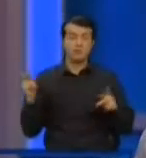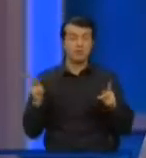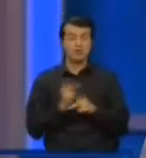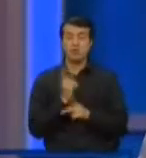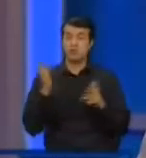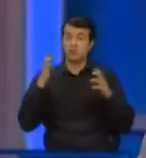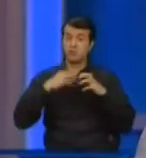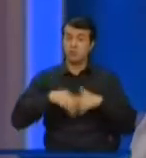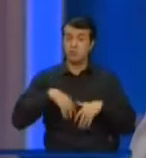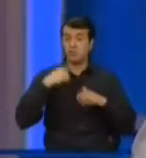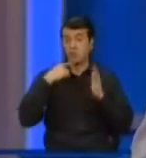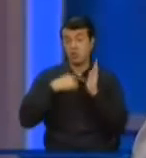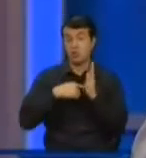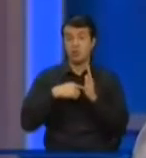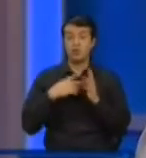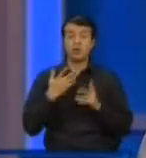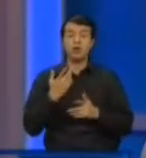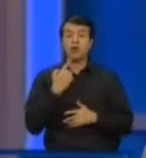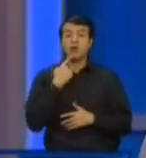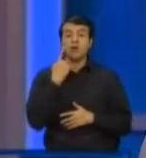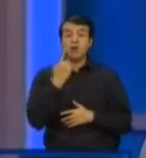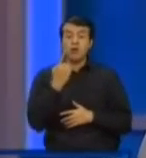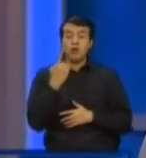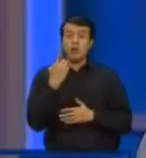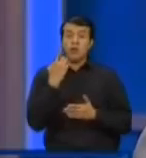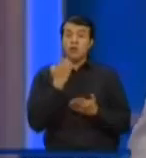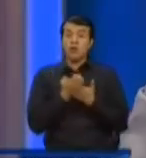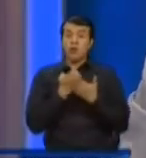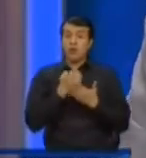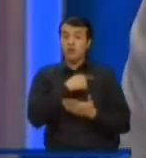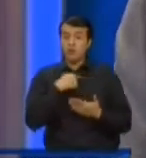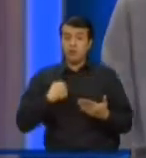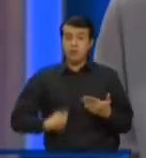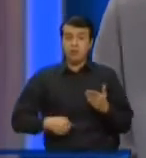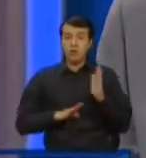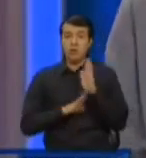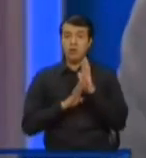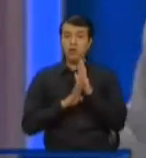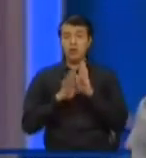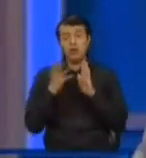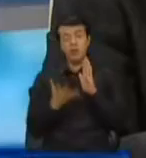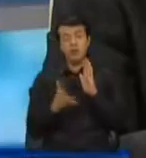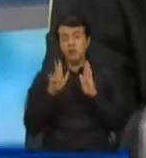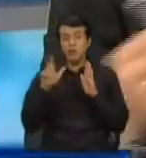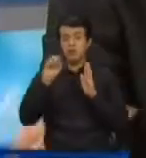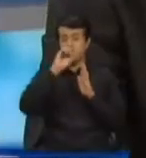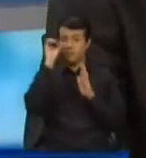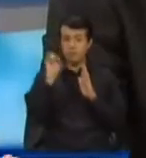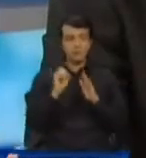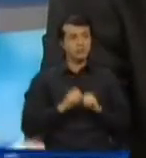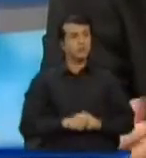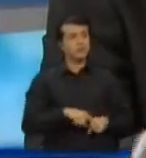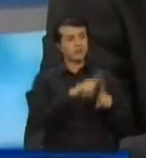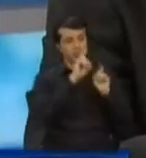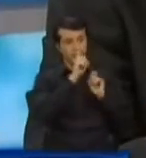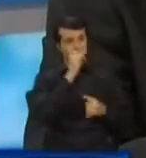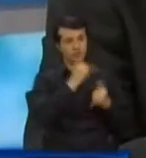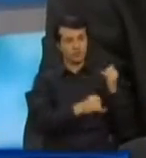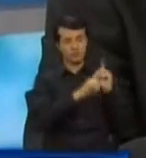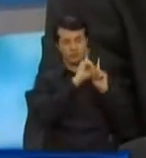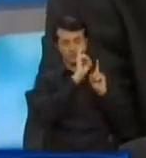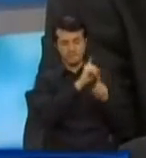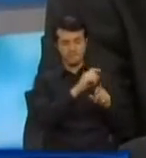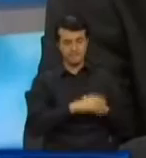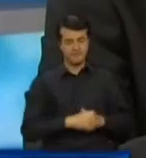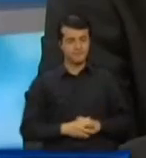dramáticos, calculan que la economía china este año a lo mejor crece solamente al 3%. Pero en ese sentido, frente a esta realidad, ya para ir terminando,